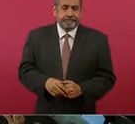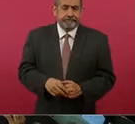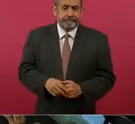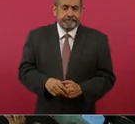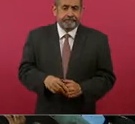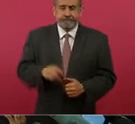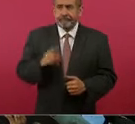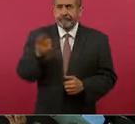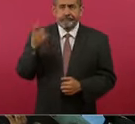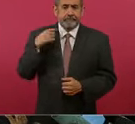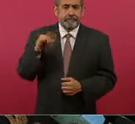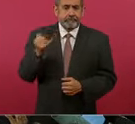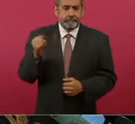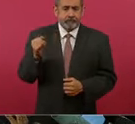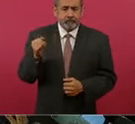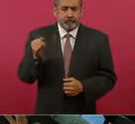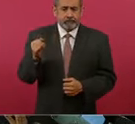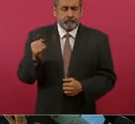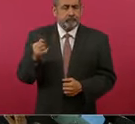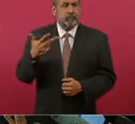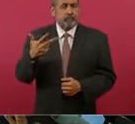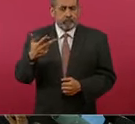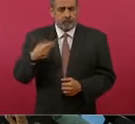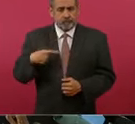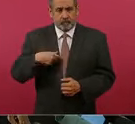en junio, que es